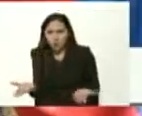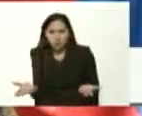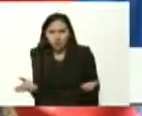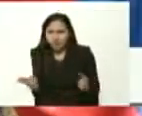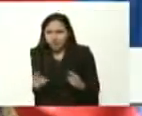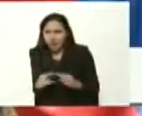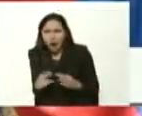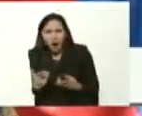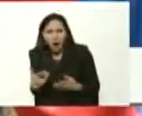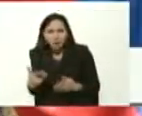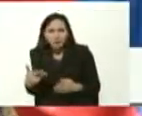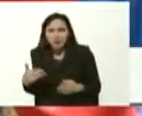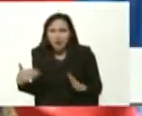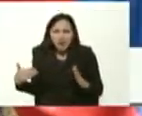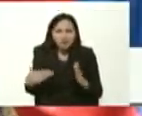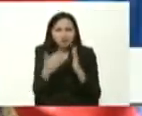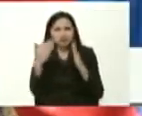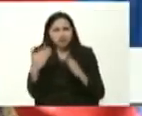límites en su depravación.